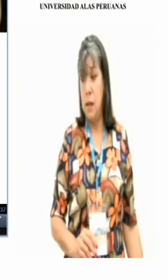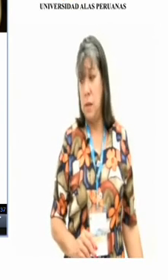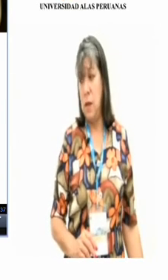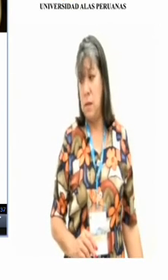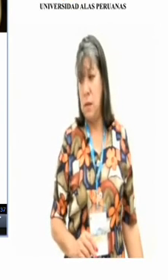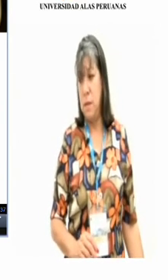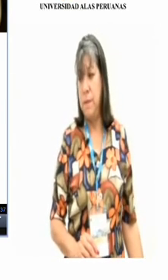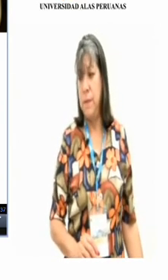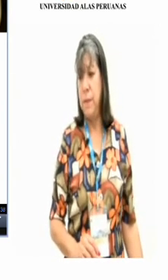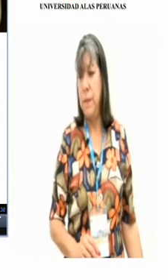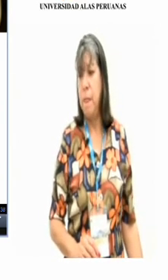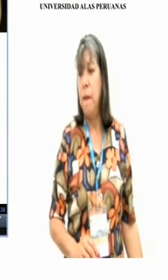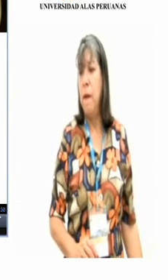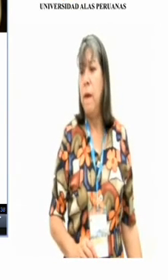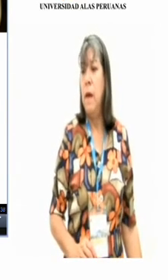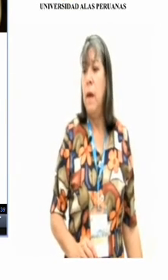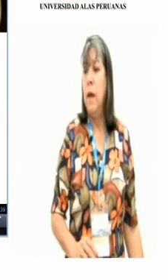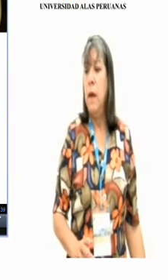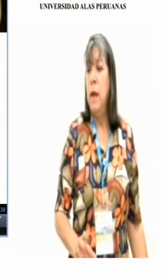siguen a distancia.